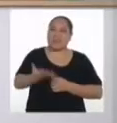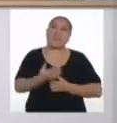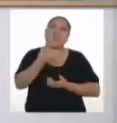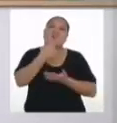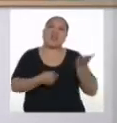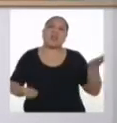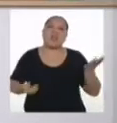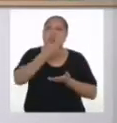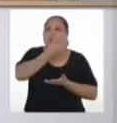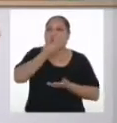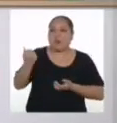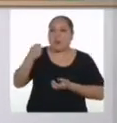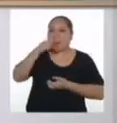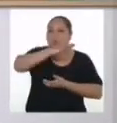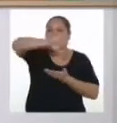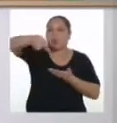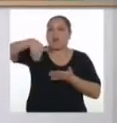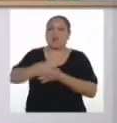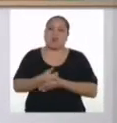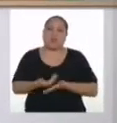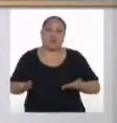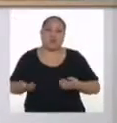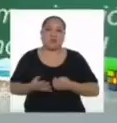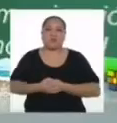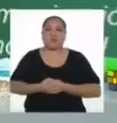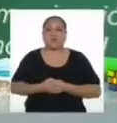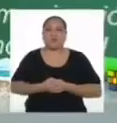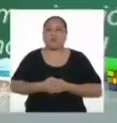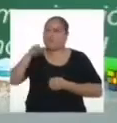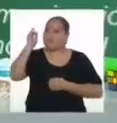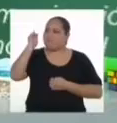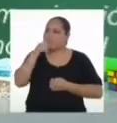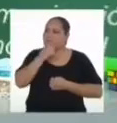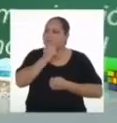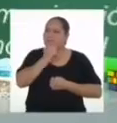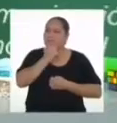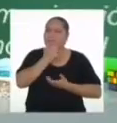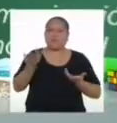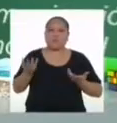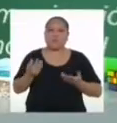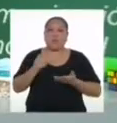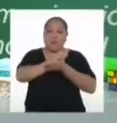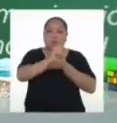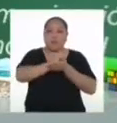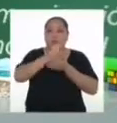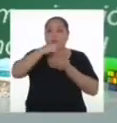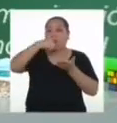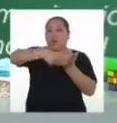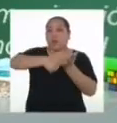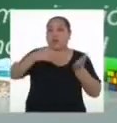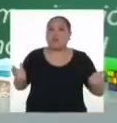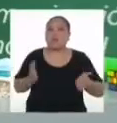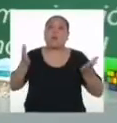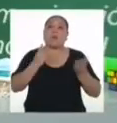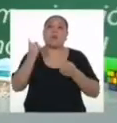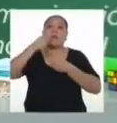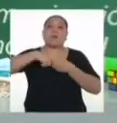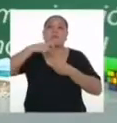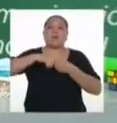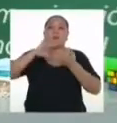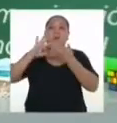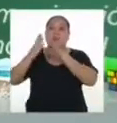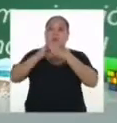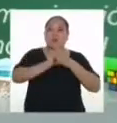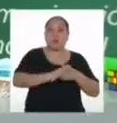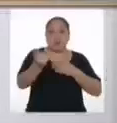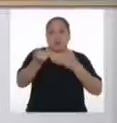pensando en qué es lo mejor para todas y todos. Profesora, entonces, ¿escribiremos una carta para promover la participación de la